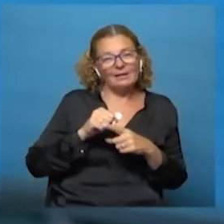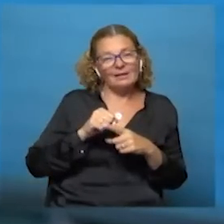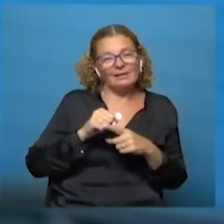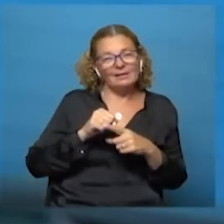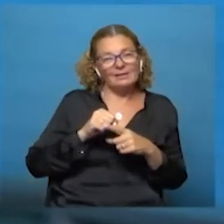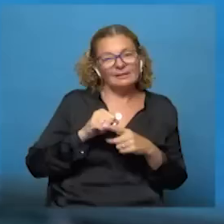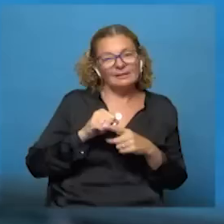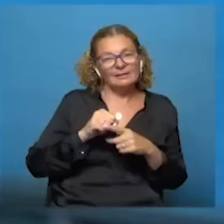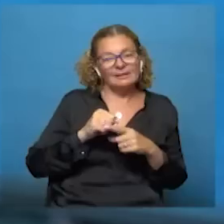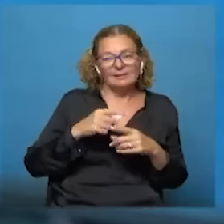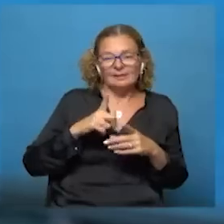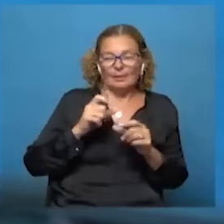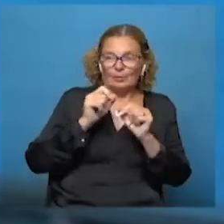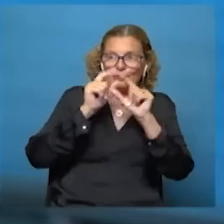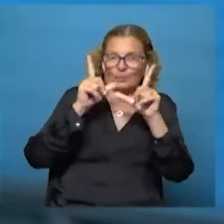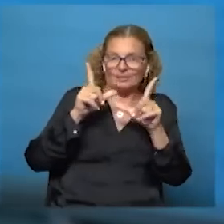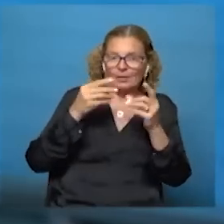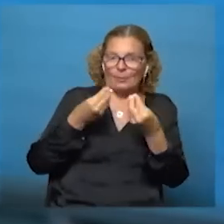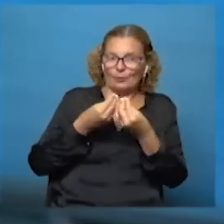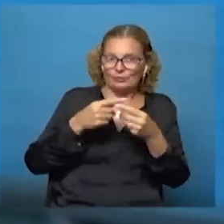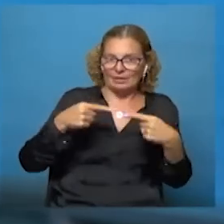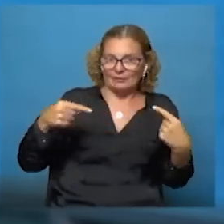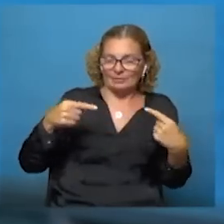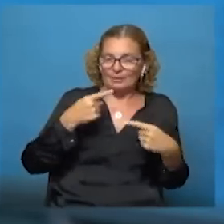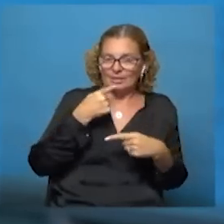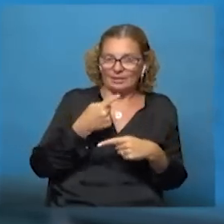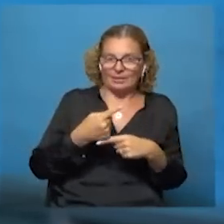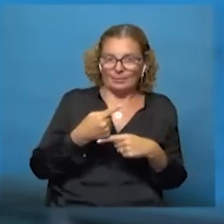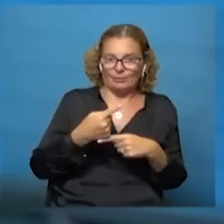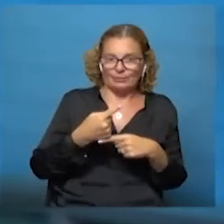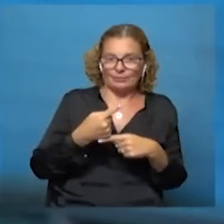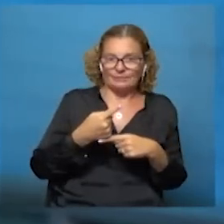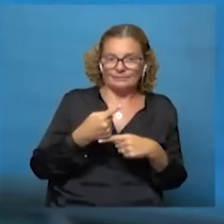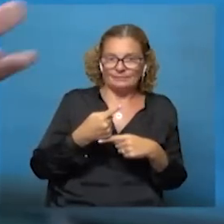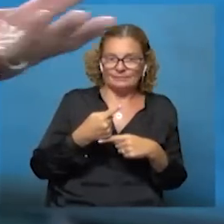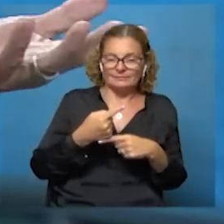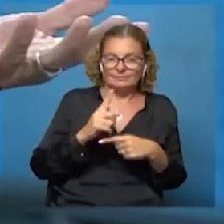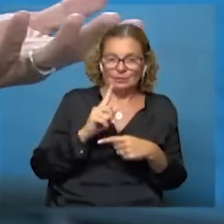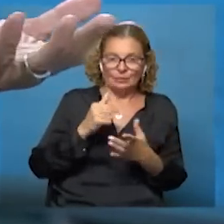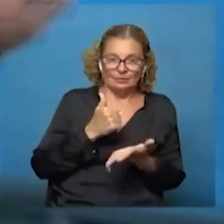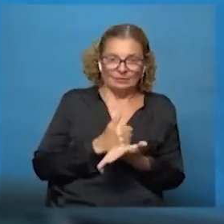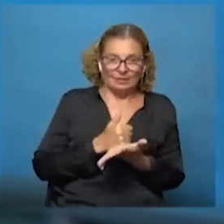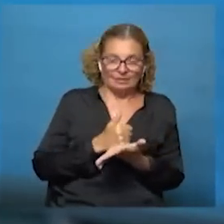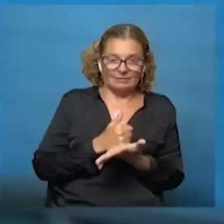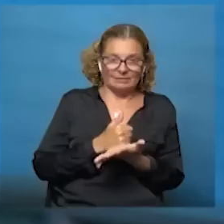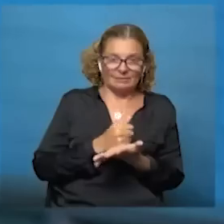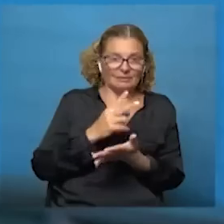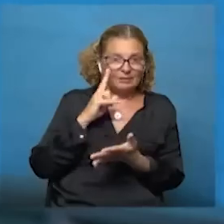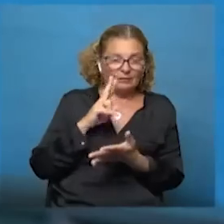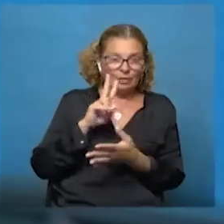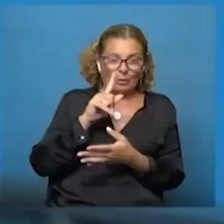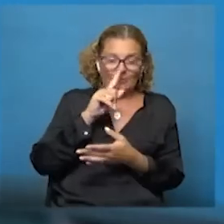y quedas como sorprendido porque muchas cosas que dijimos este no están se ve que